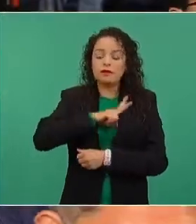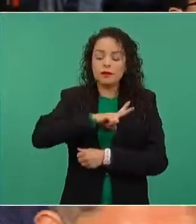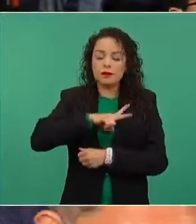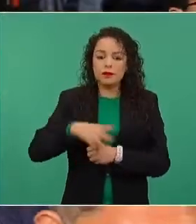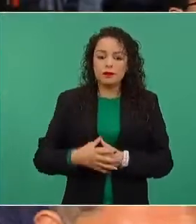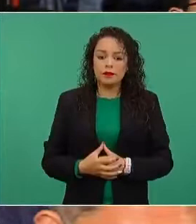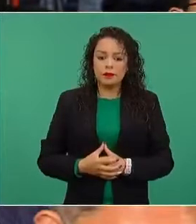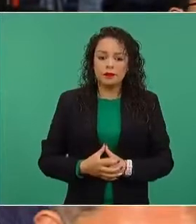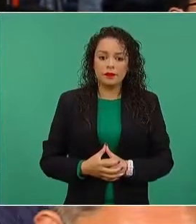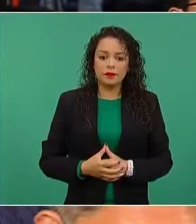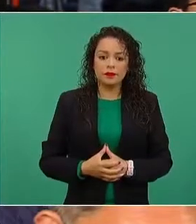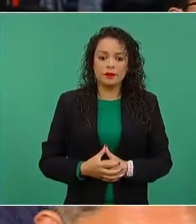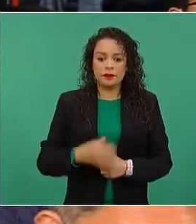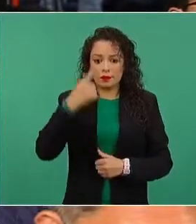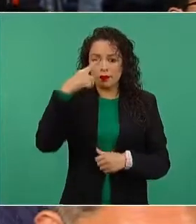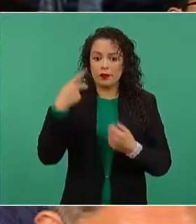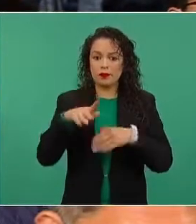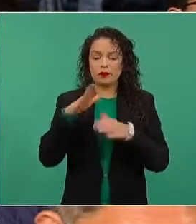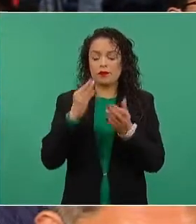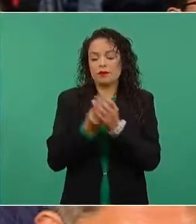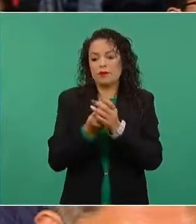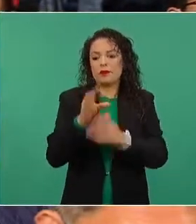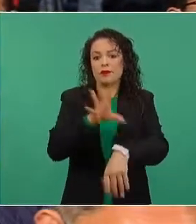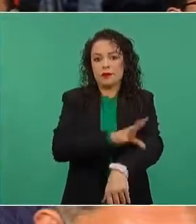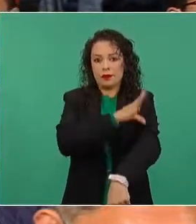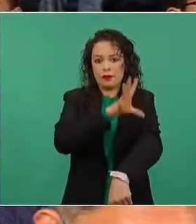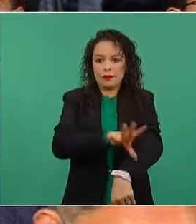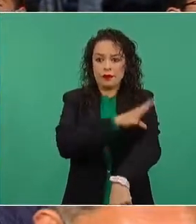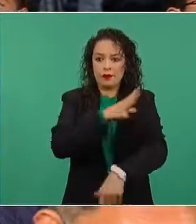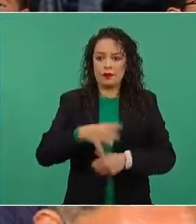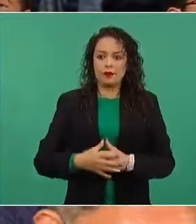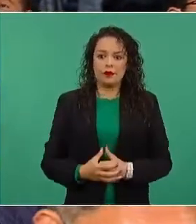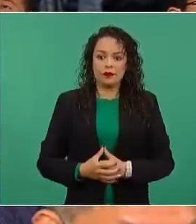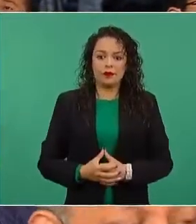combustóleo o